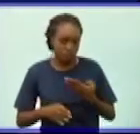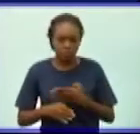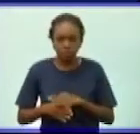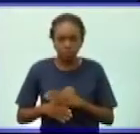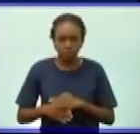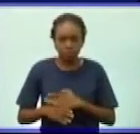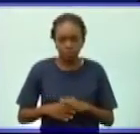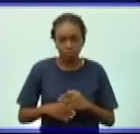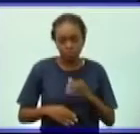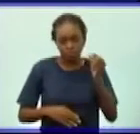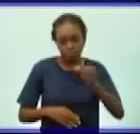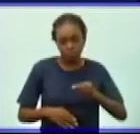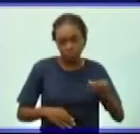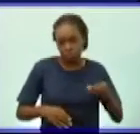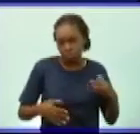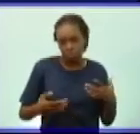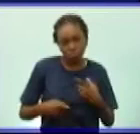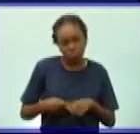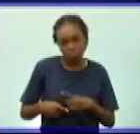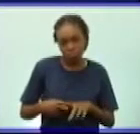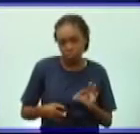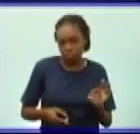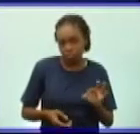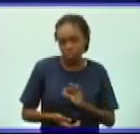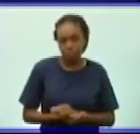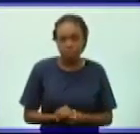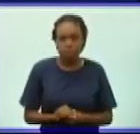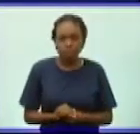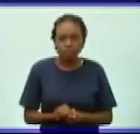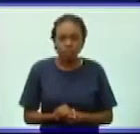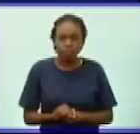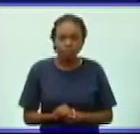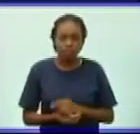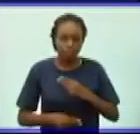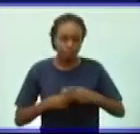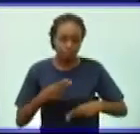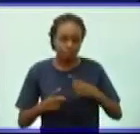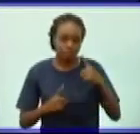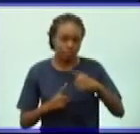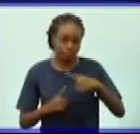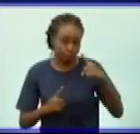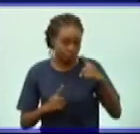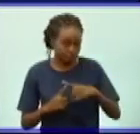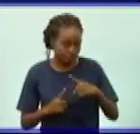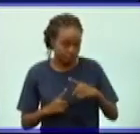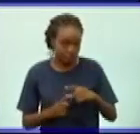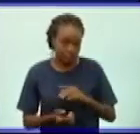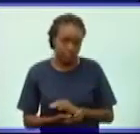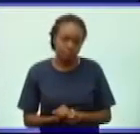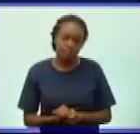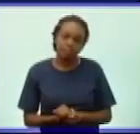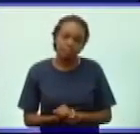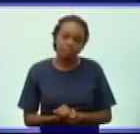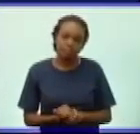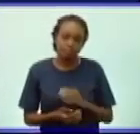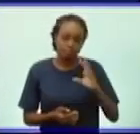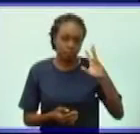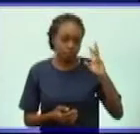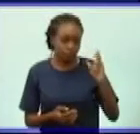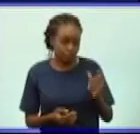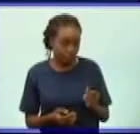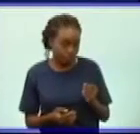diferentes cuerpos y resolver tareas docentes teóricos experimentales, cualitativas